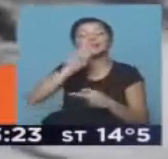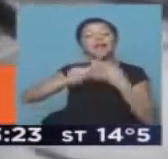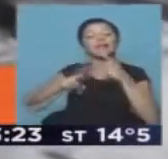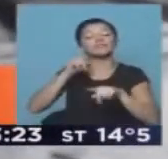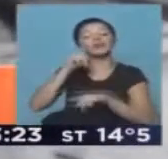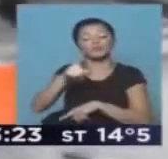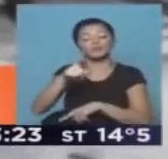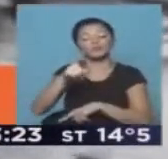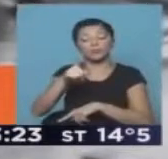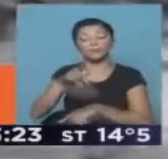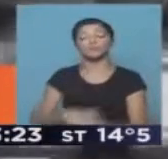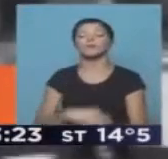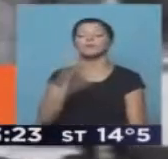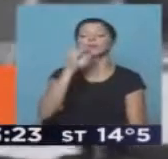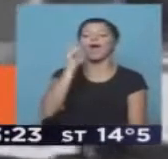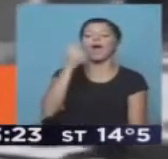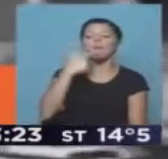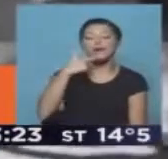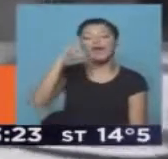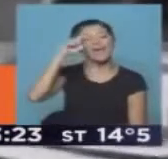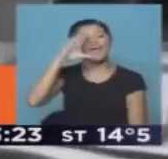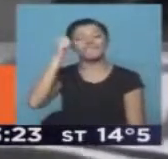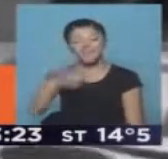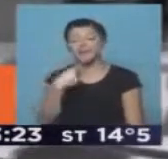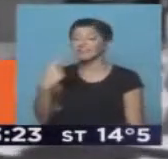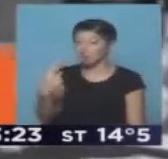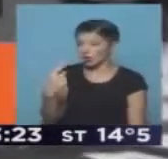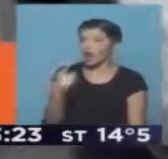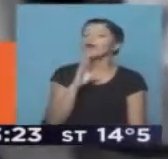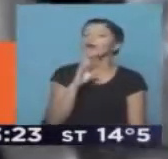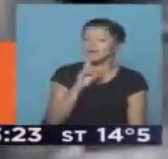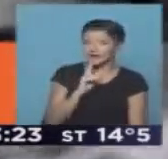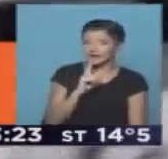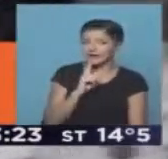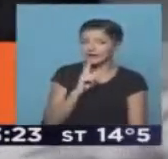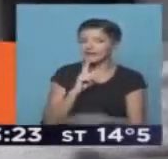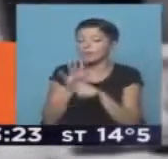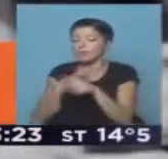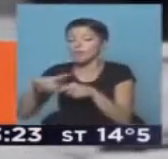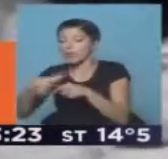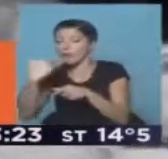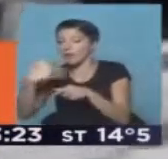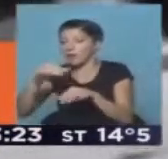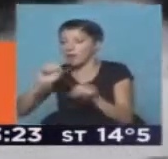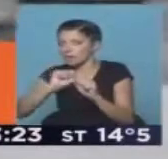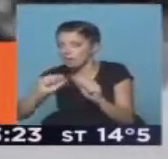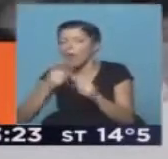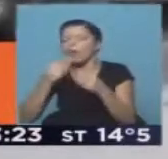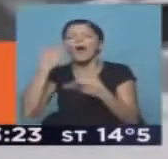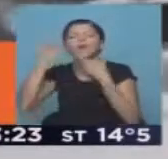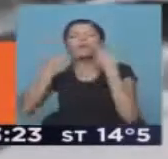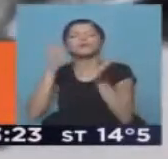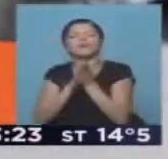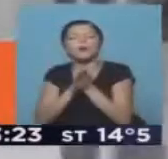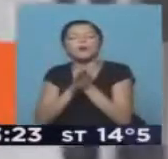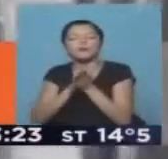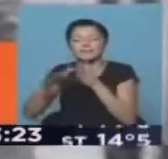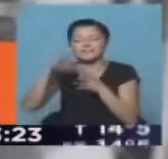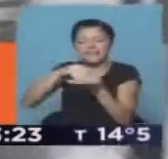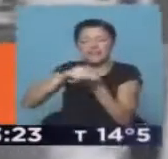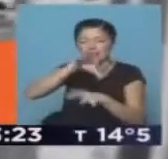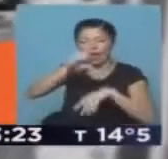avan reconocía que israel estaba sobre un barril de pólvora en referencia a la situación de los territorios ocupados